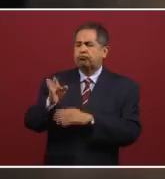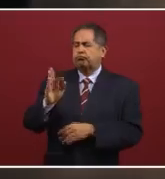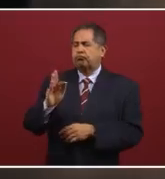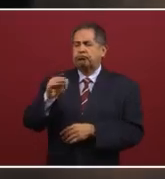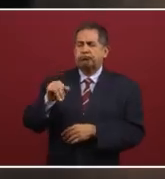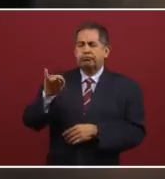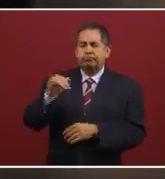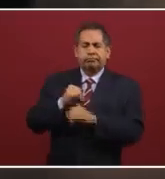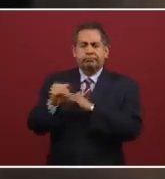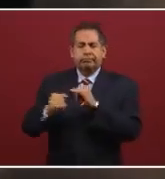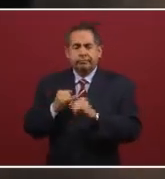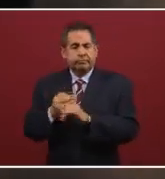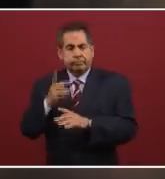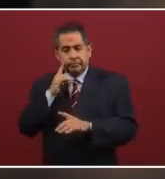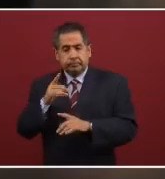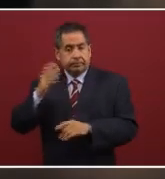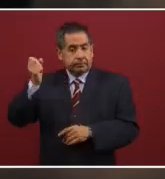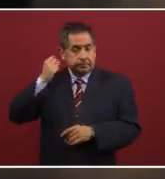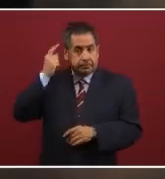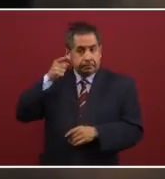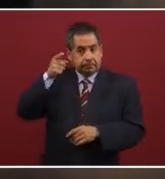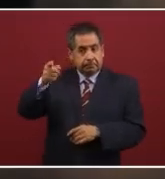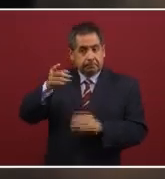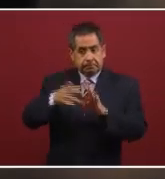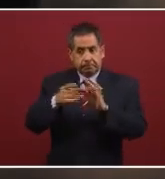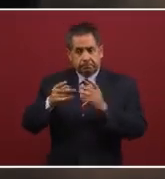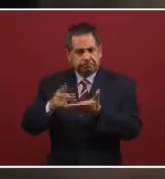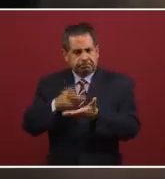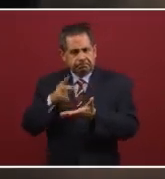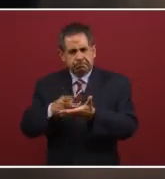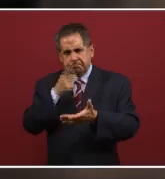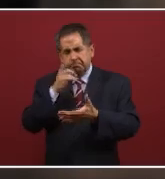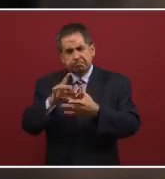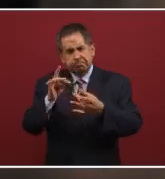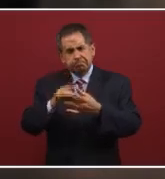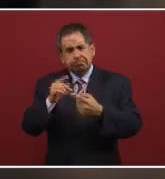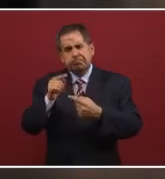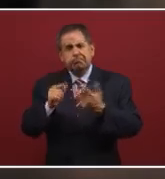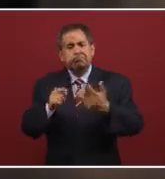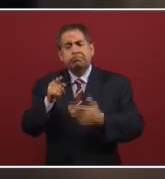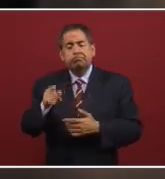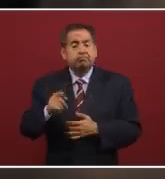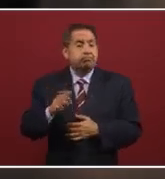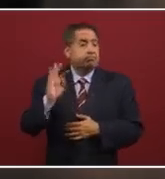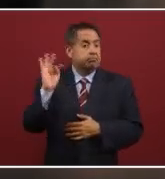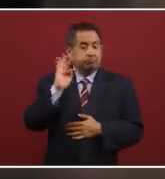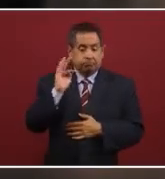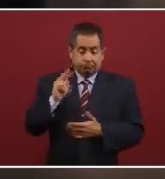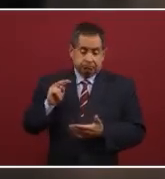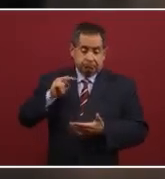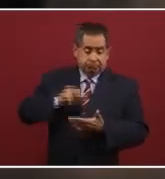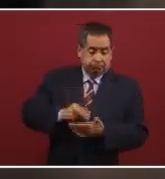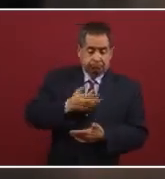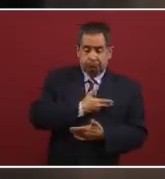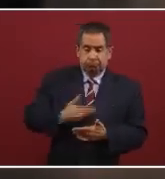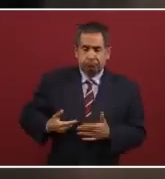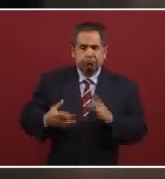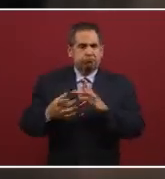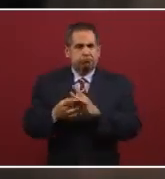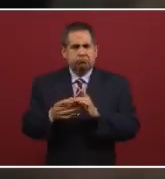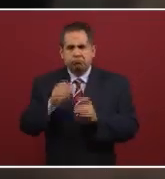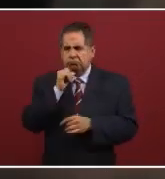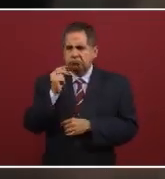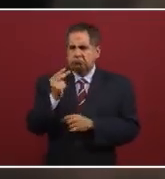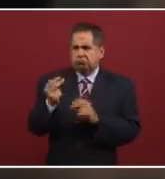Monetario Internacional? Porque durante su campaña usted en varias ocasiones dijo que si llegaba a la presidencia de la República no tendría